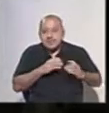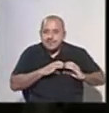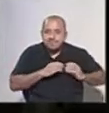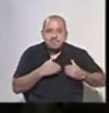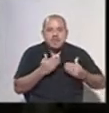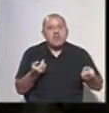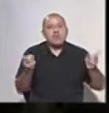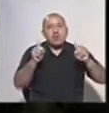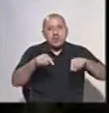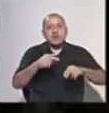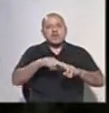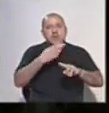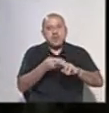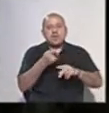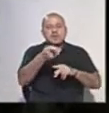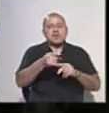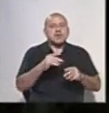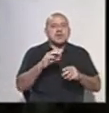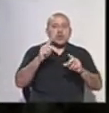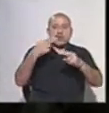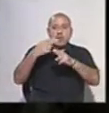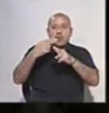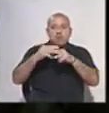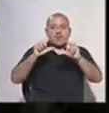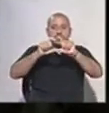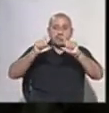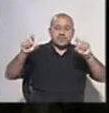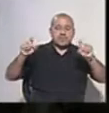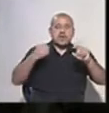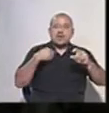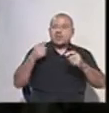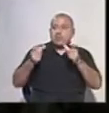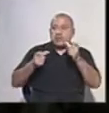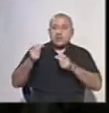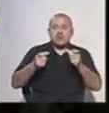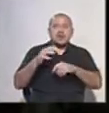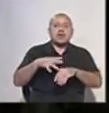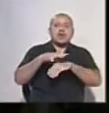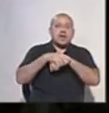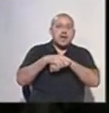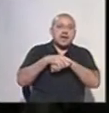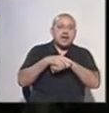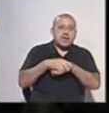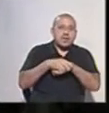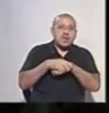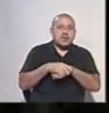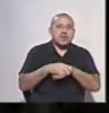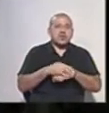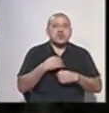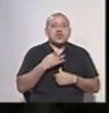Carnaval, con este lindo título, con gente amiga, con hermanos de la vida. Este año me toca